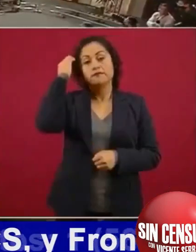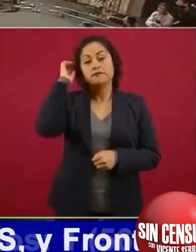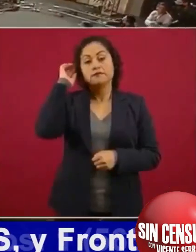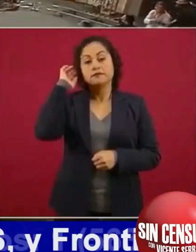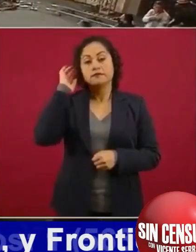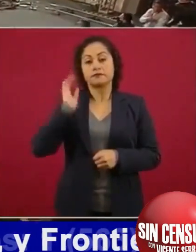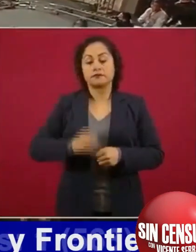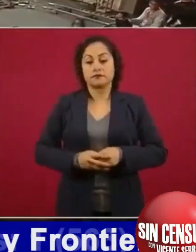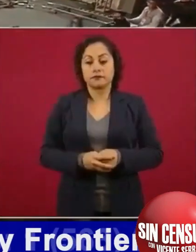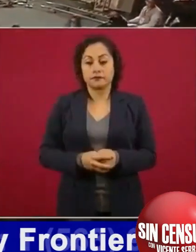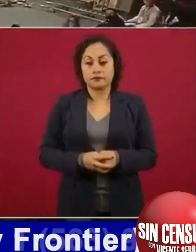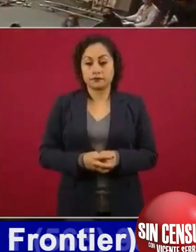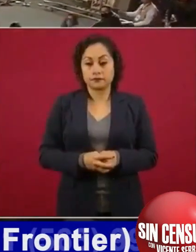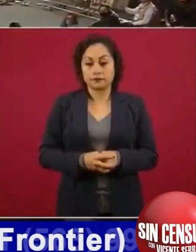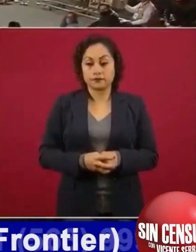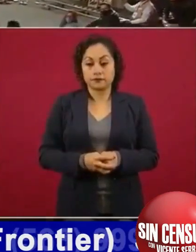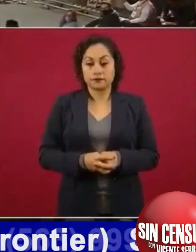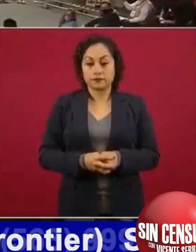Va.